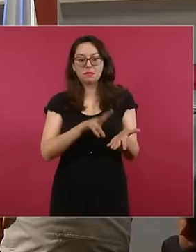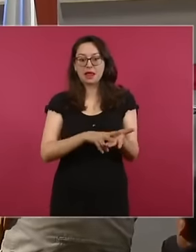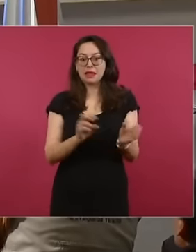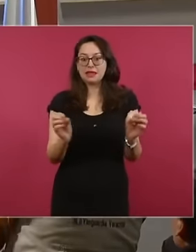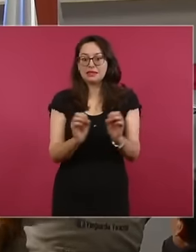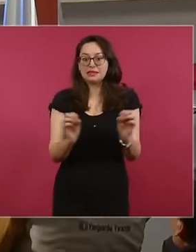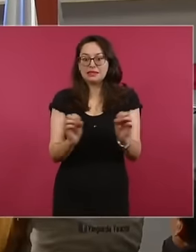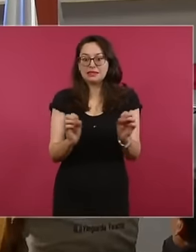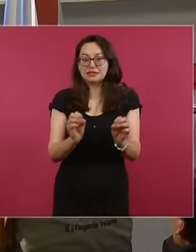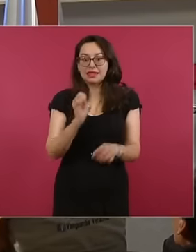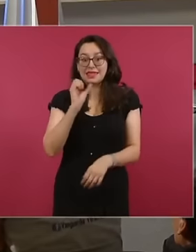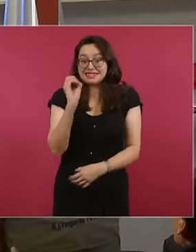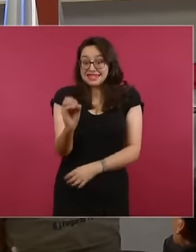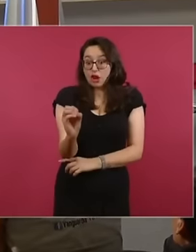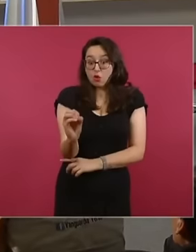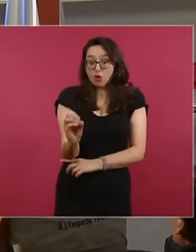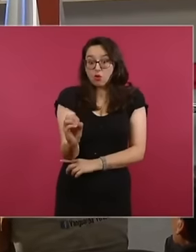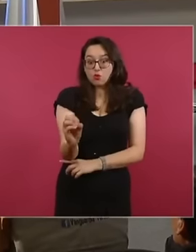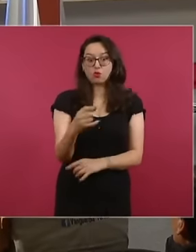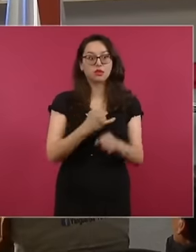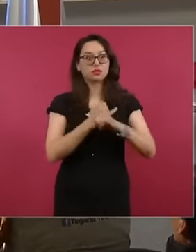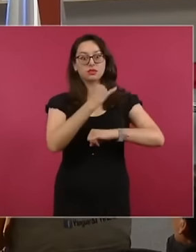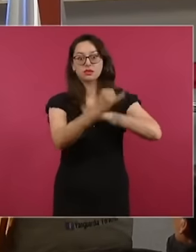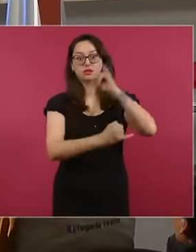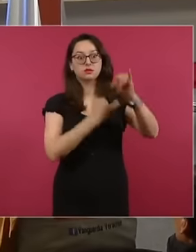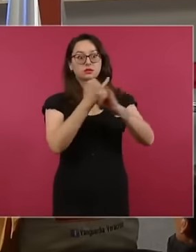No tenía valor.